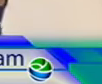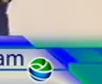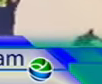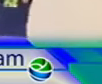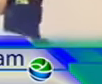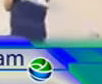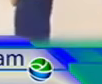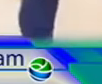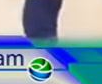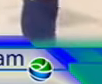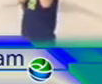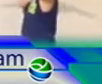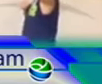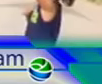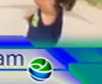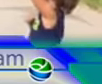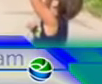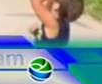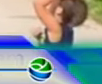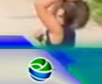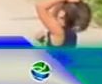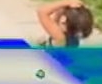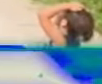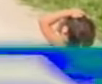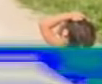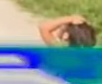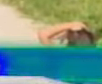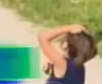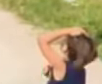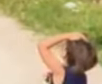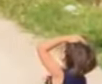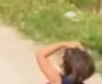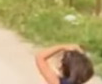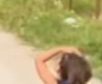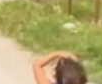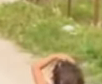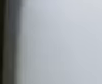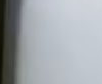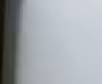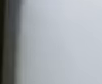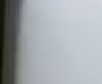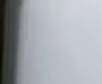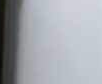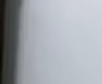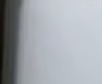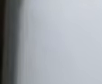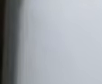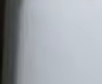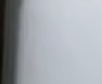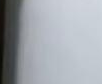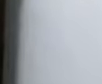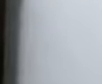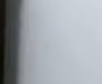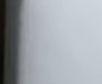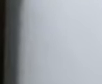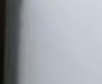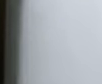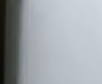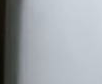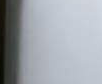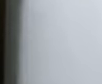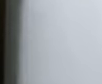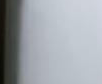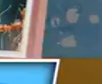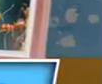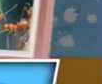la mañana, a la 1, a las 2 y a las 3. Hormigas, Si quieres conocer un poquito